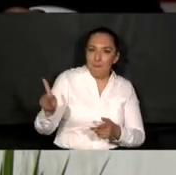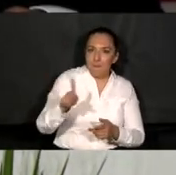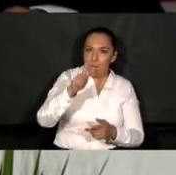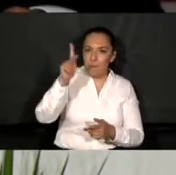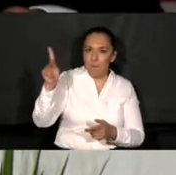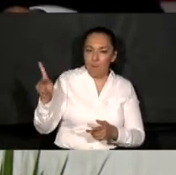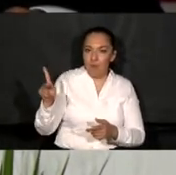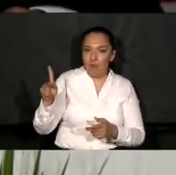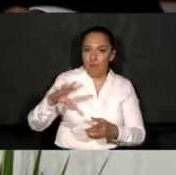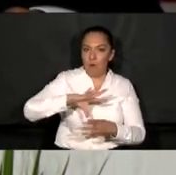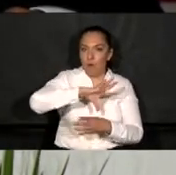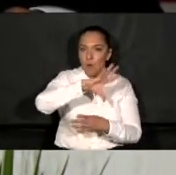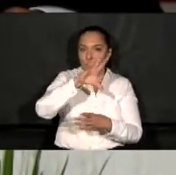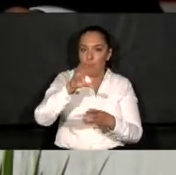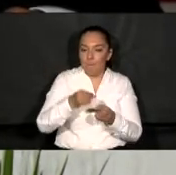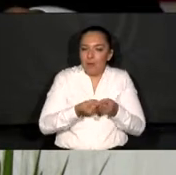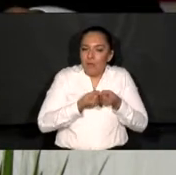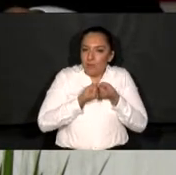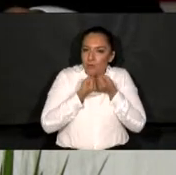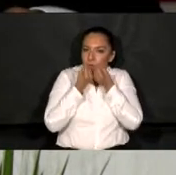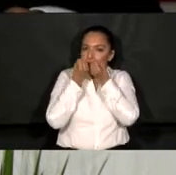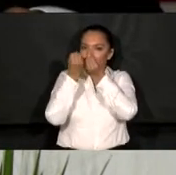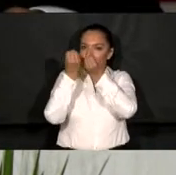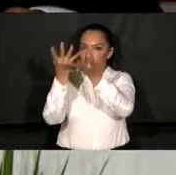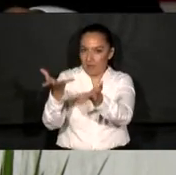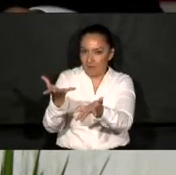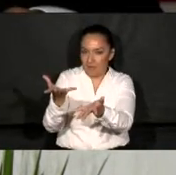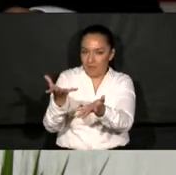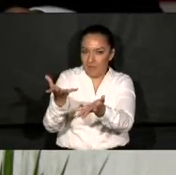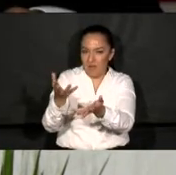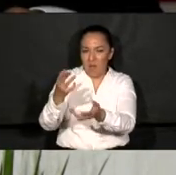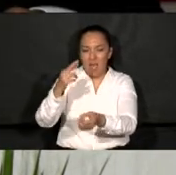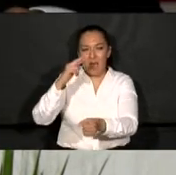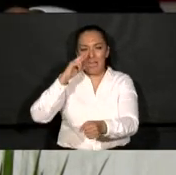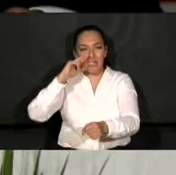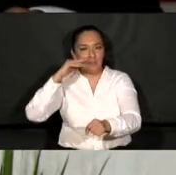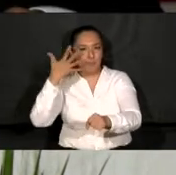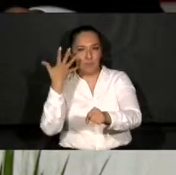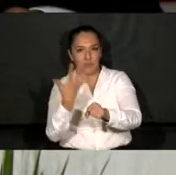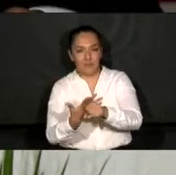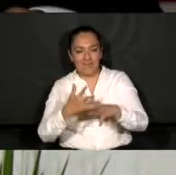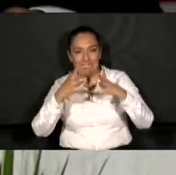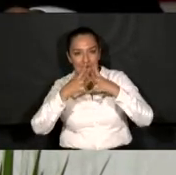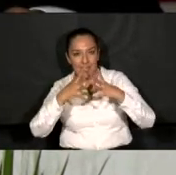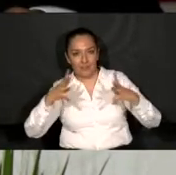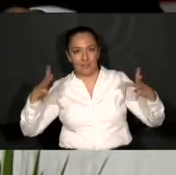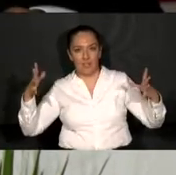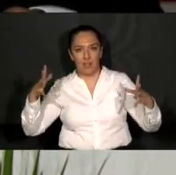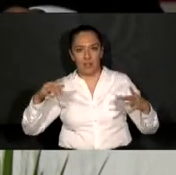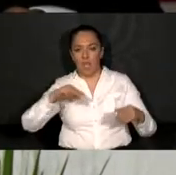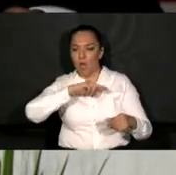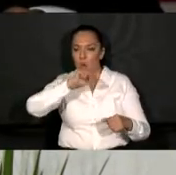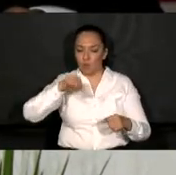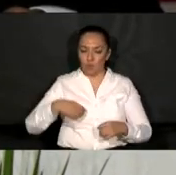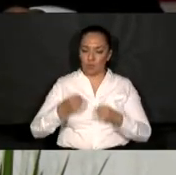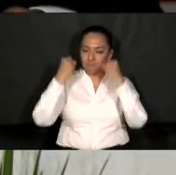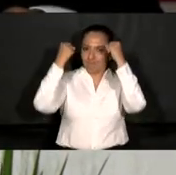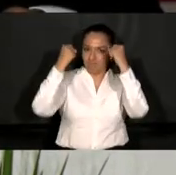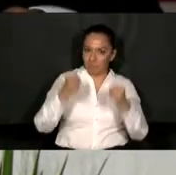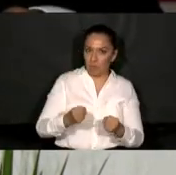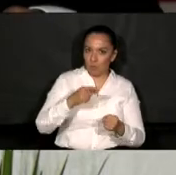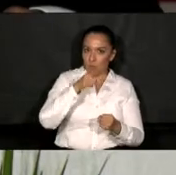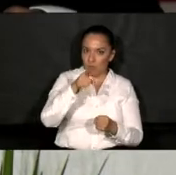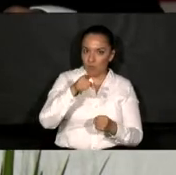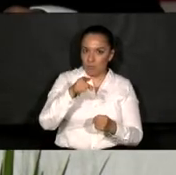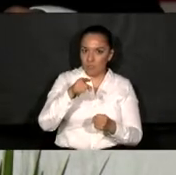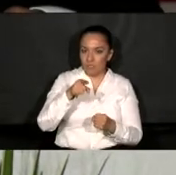le ha conferido esta gran responsabilidad Estamos seguros que su actuar